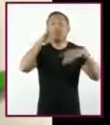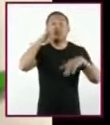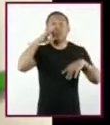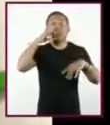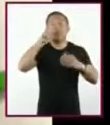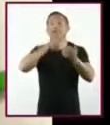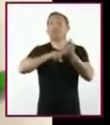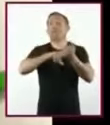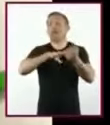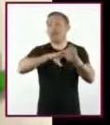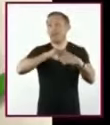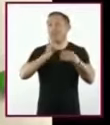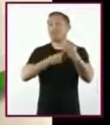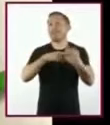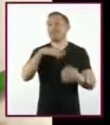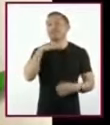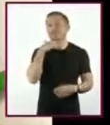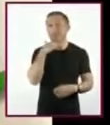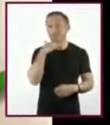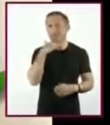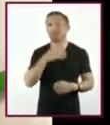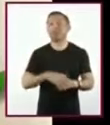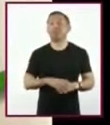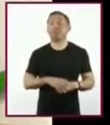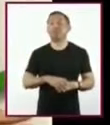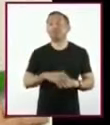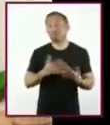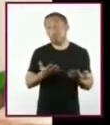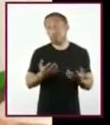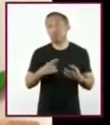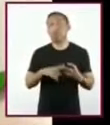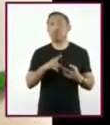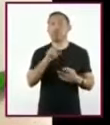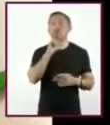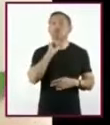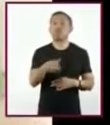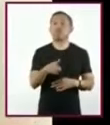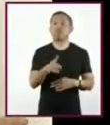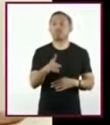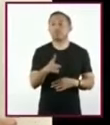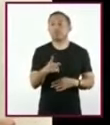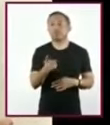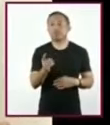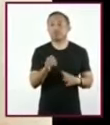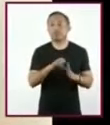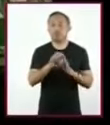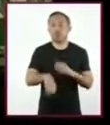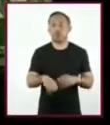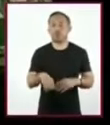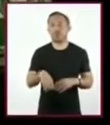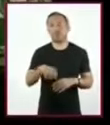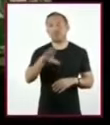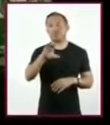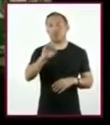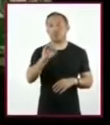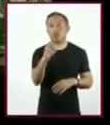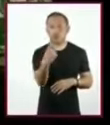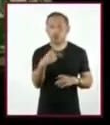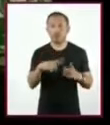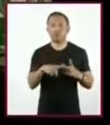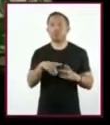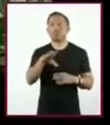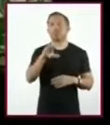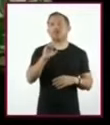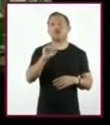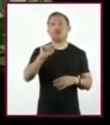por una parte y por otro lado estamos generando contaminación cuando tenemos emisiones como las de dióxido de carbono, dióxido de azufre